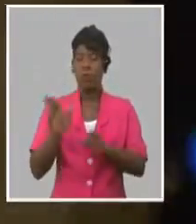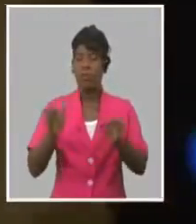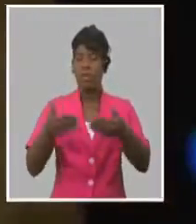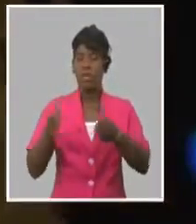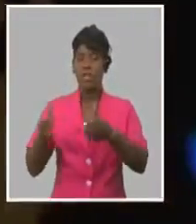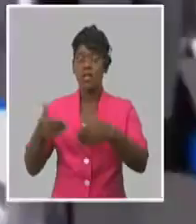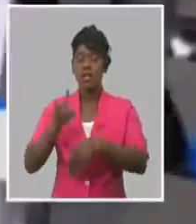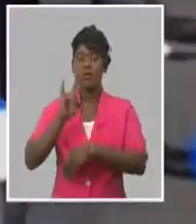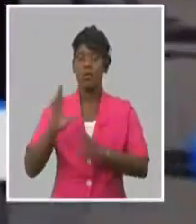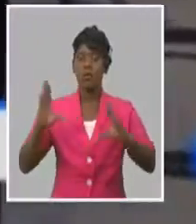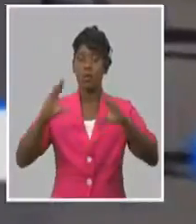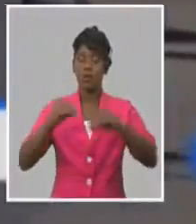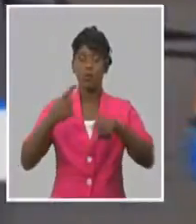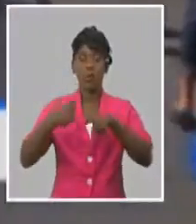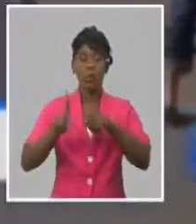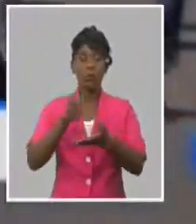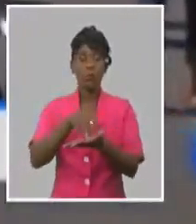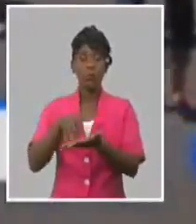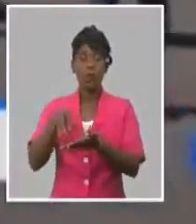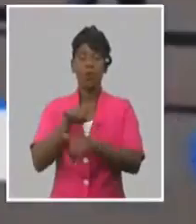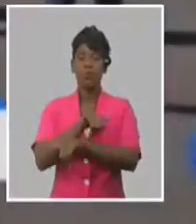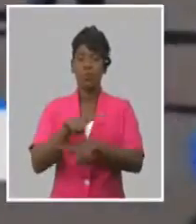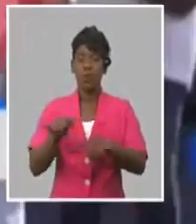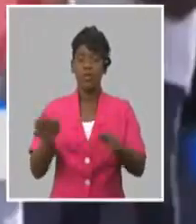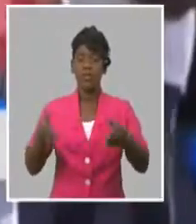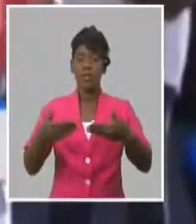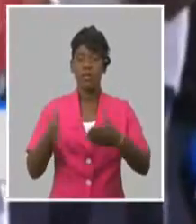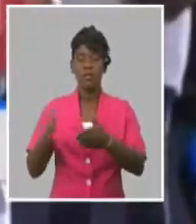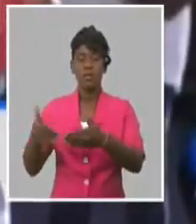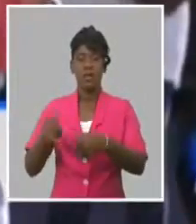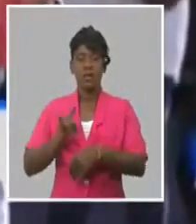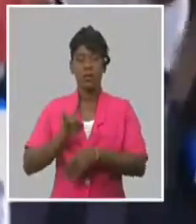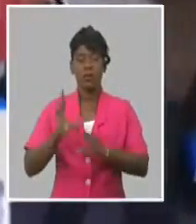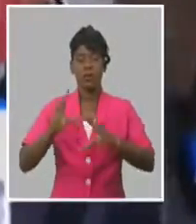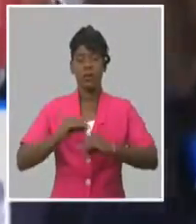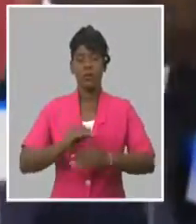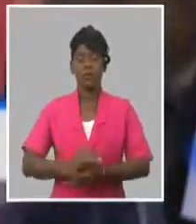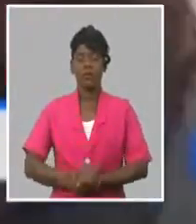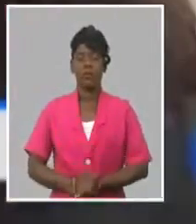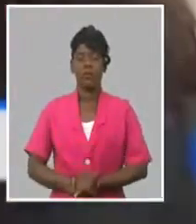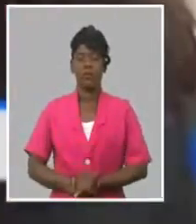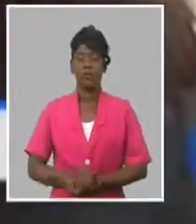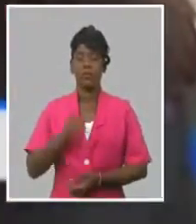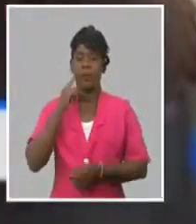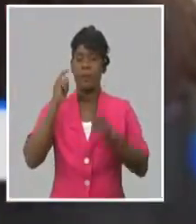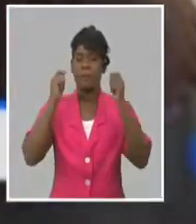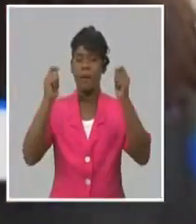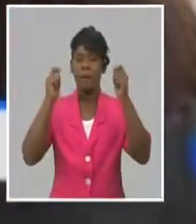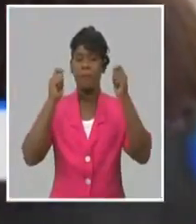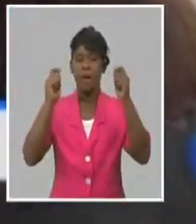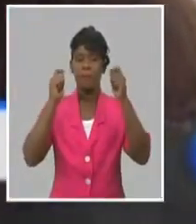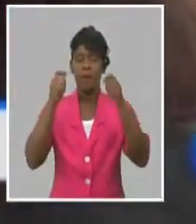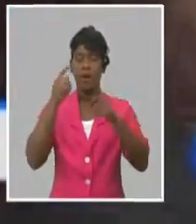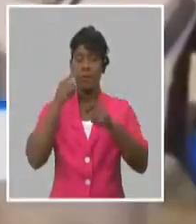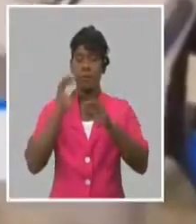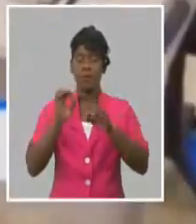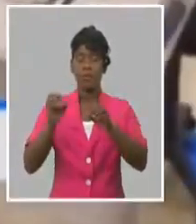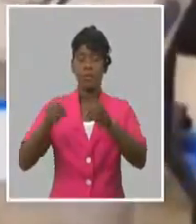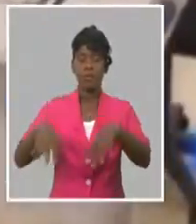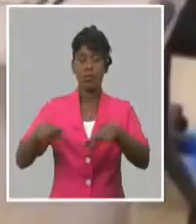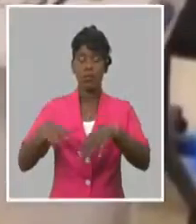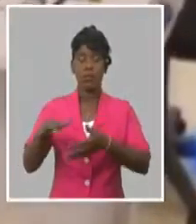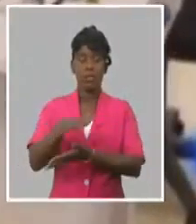a medianoche. Es el grito de los médicos hoy en Cataluña, prou, basta, en el primero de sus 4 días de huelga. Piden